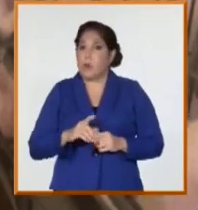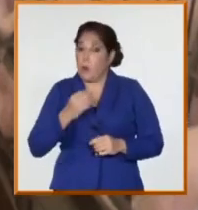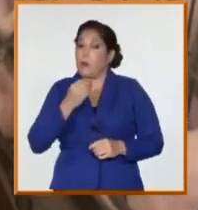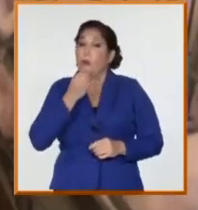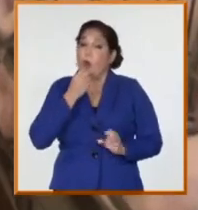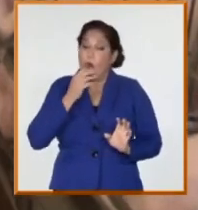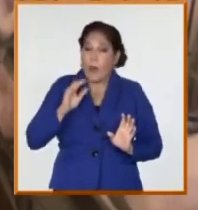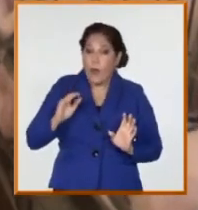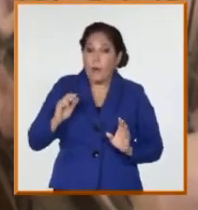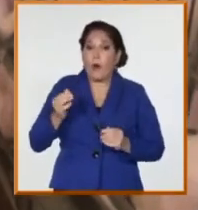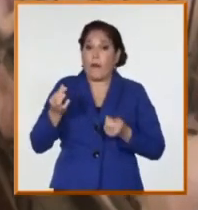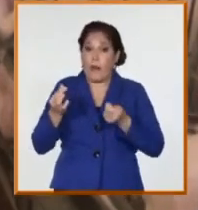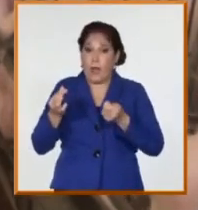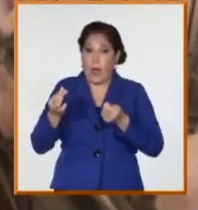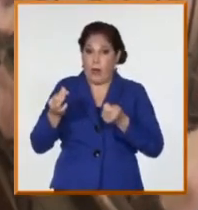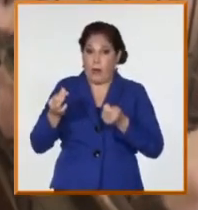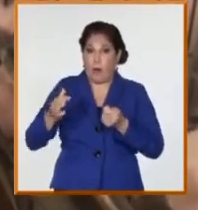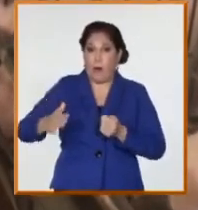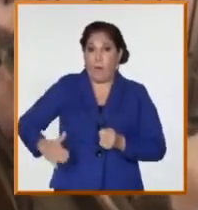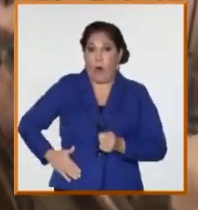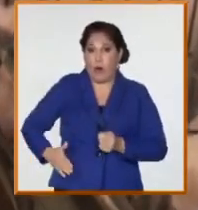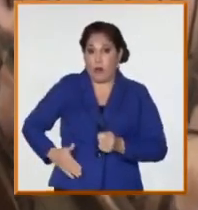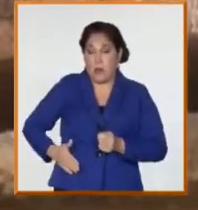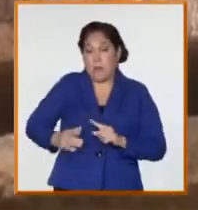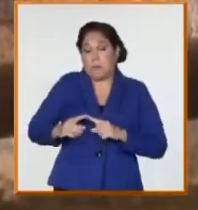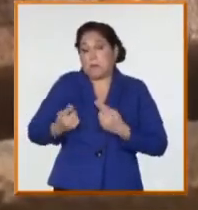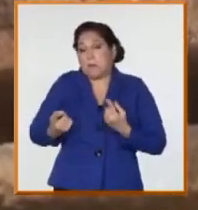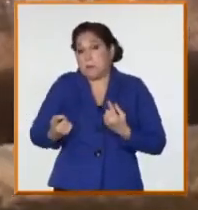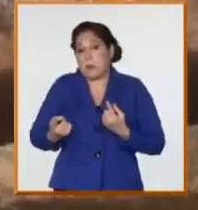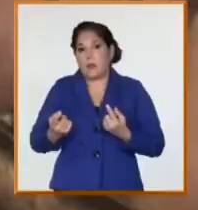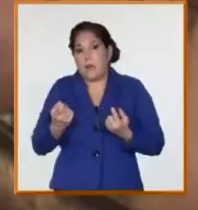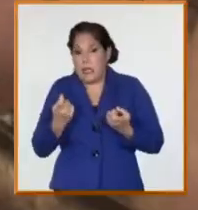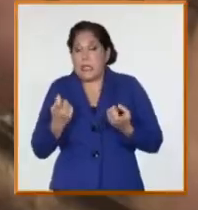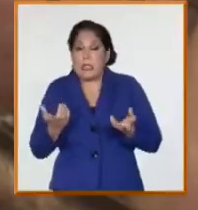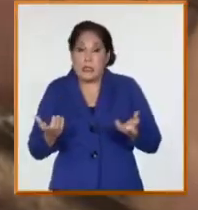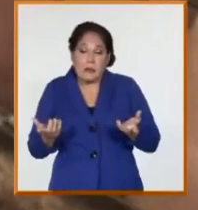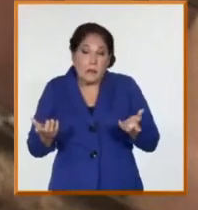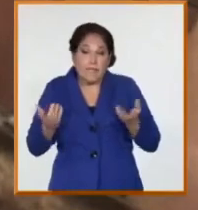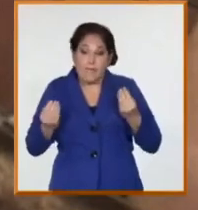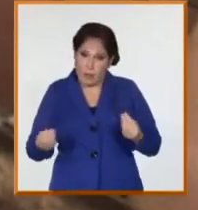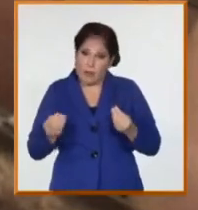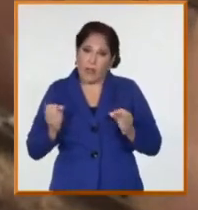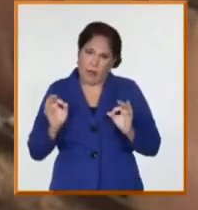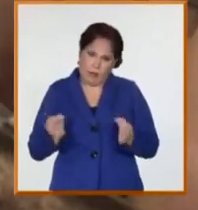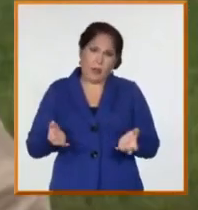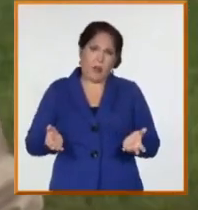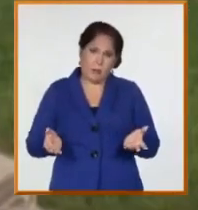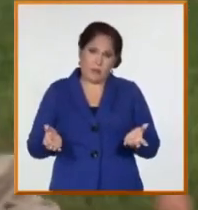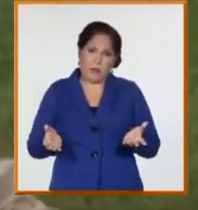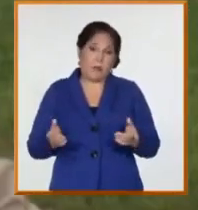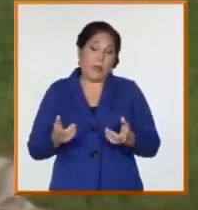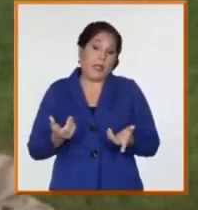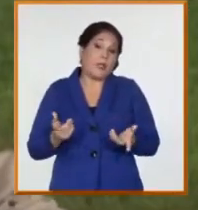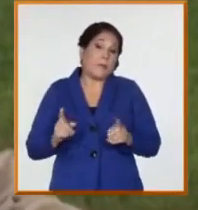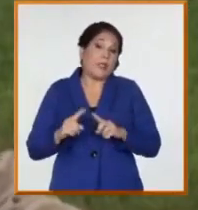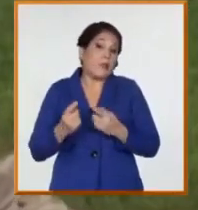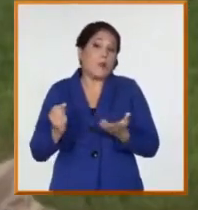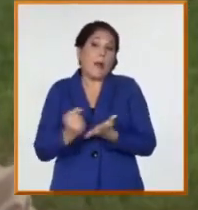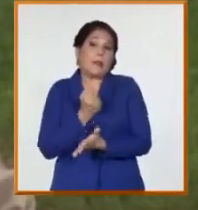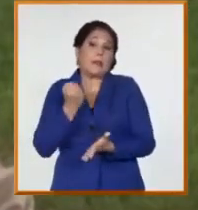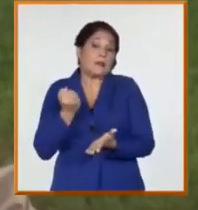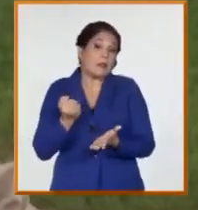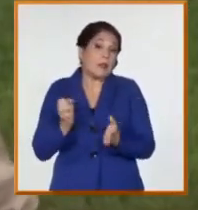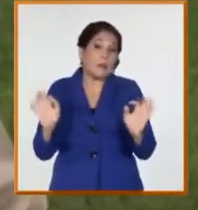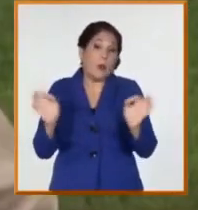difícil de tener dinero en efectivo que que nos hiciera falta dinero en efectivo porque lamentablemente no tenemos